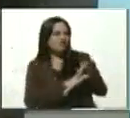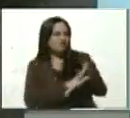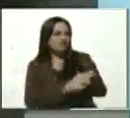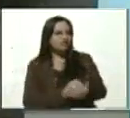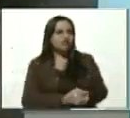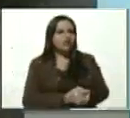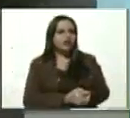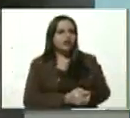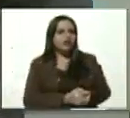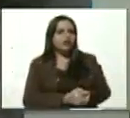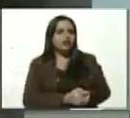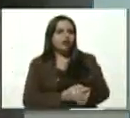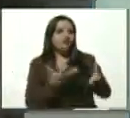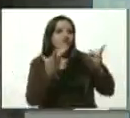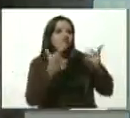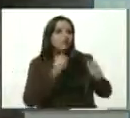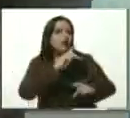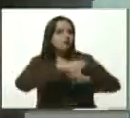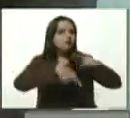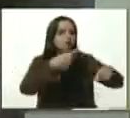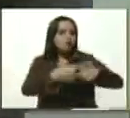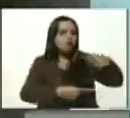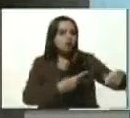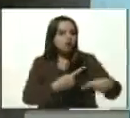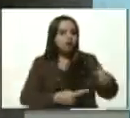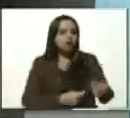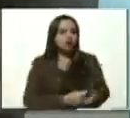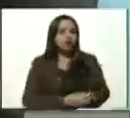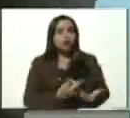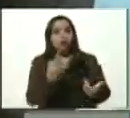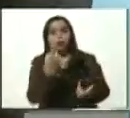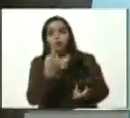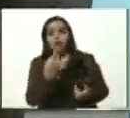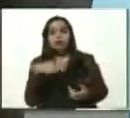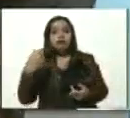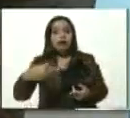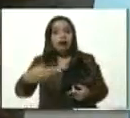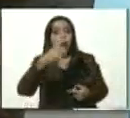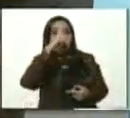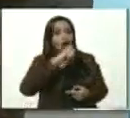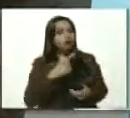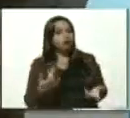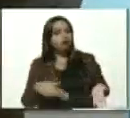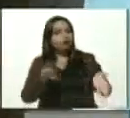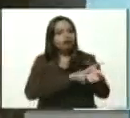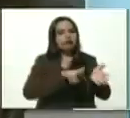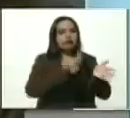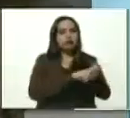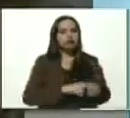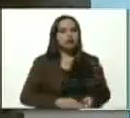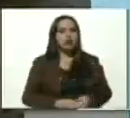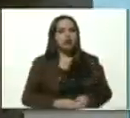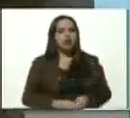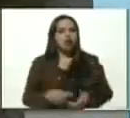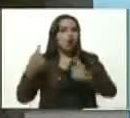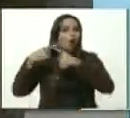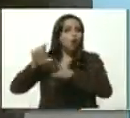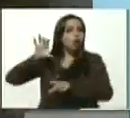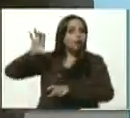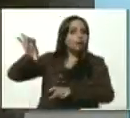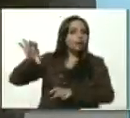la cantidad de procesos electorales, prácticamente uno anual, ¿ves? Los defensores en los otros países, las defensorías del